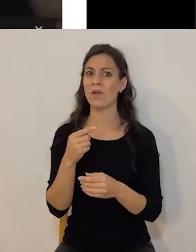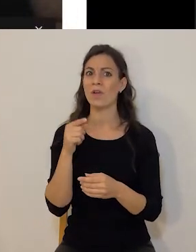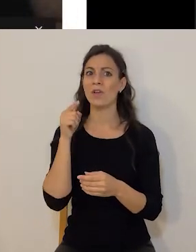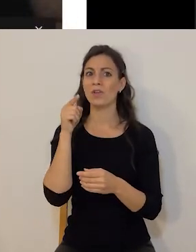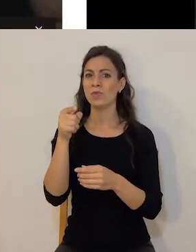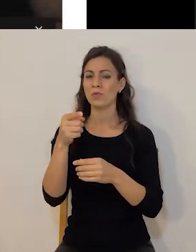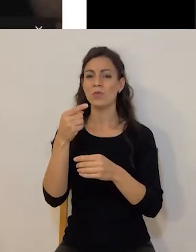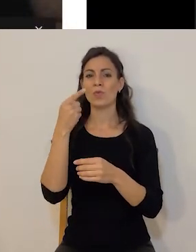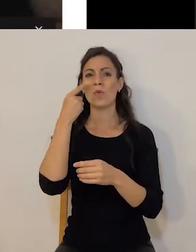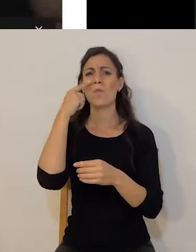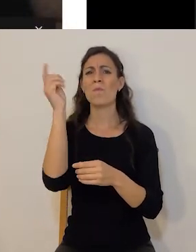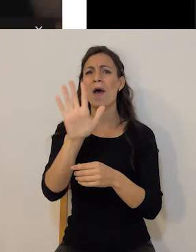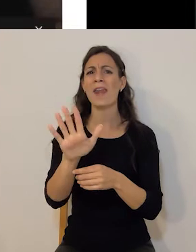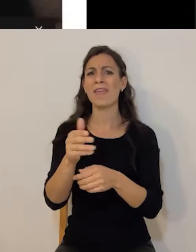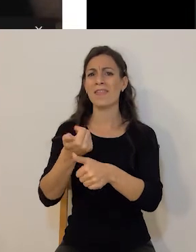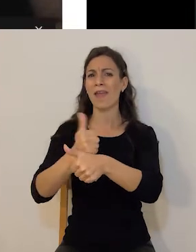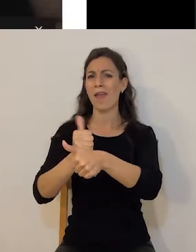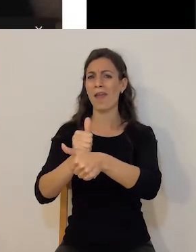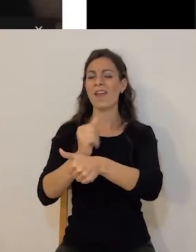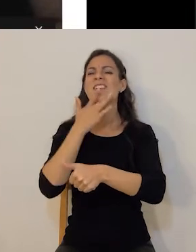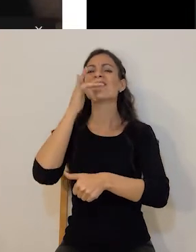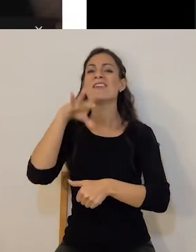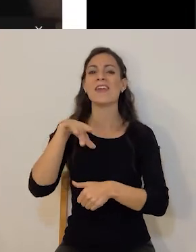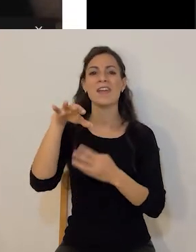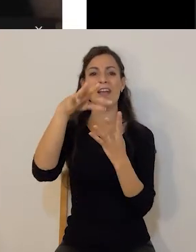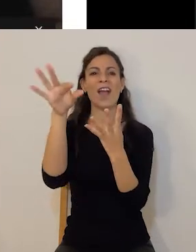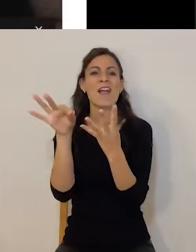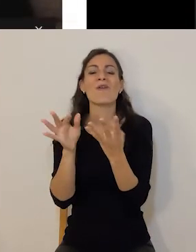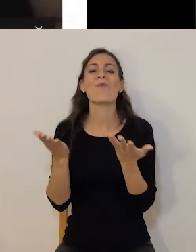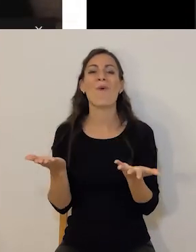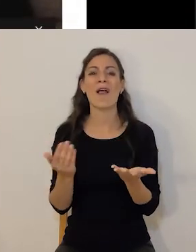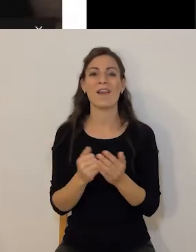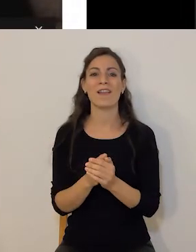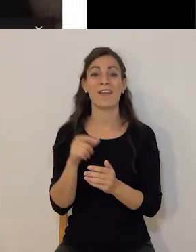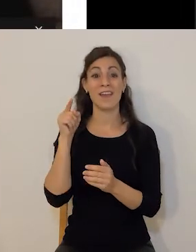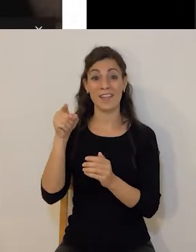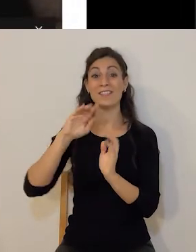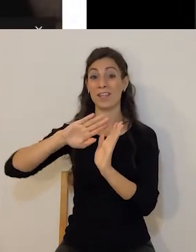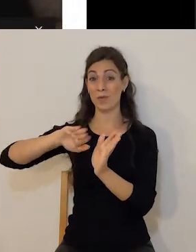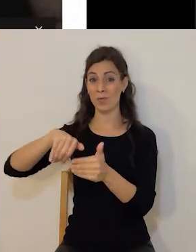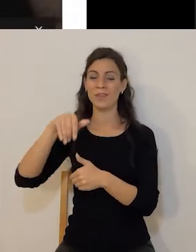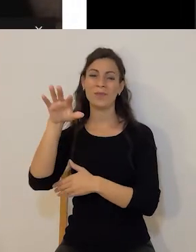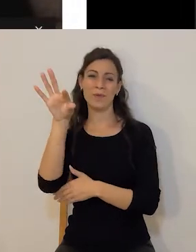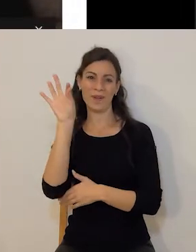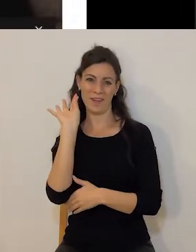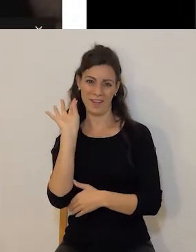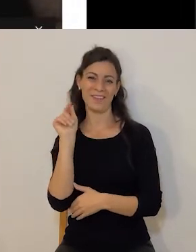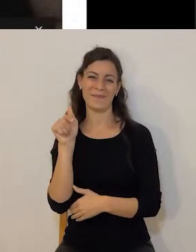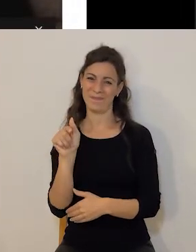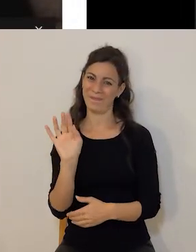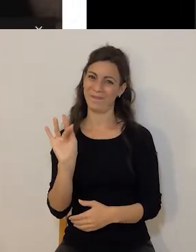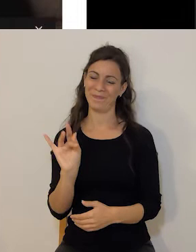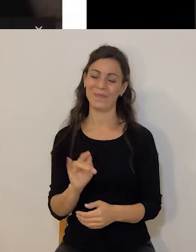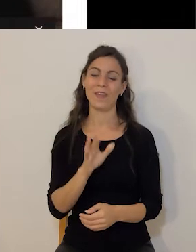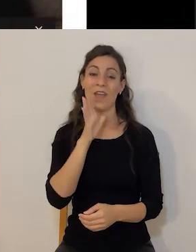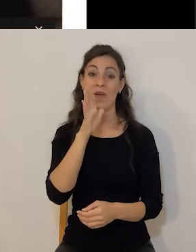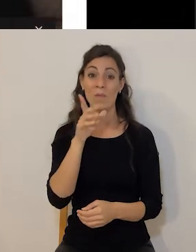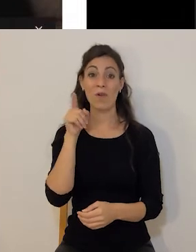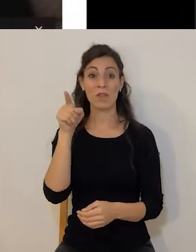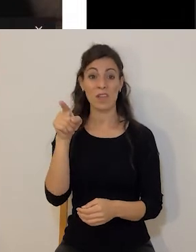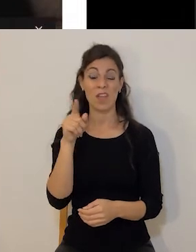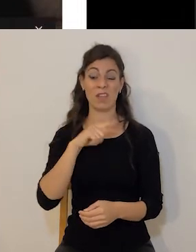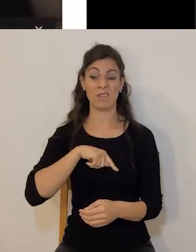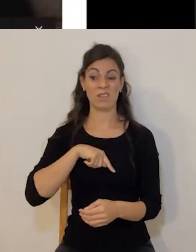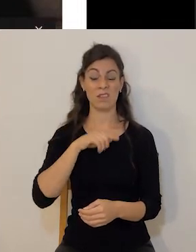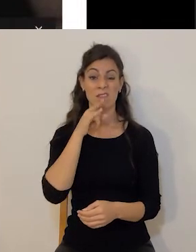quieres? ¿Tú cómo quieres ser? Elige. Suelen elegir este niño. El niño en el que realmente lo está pasando